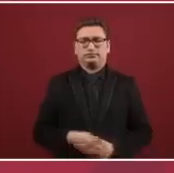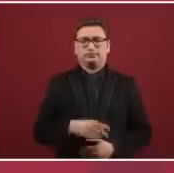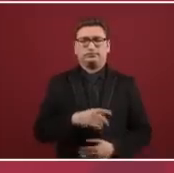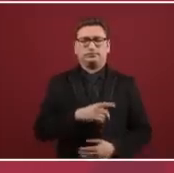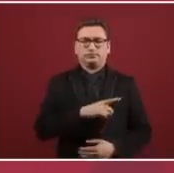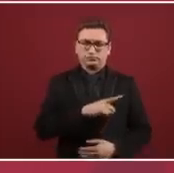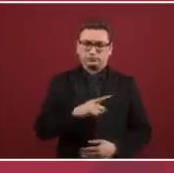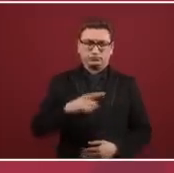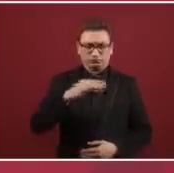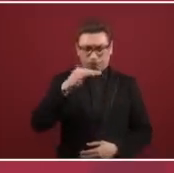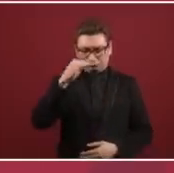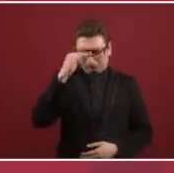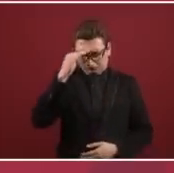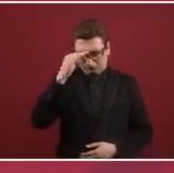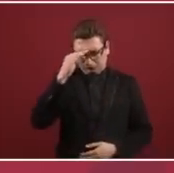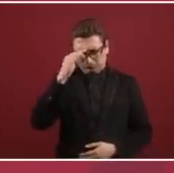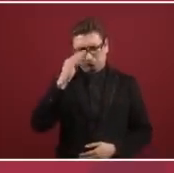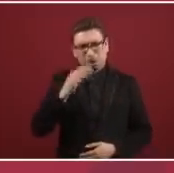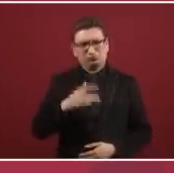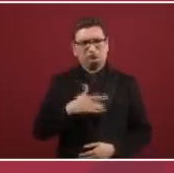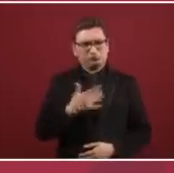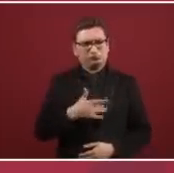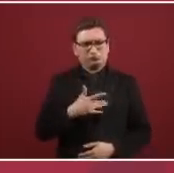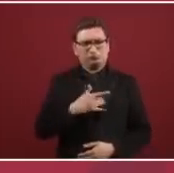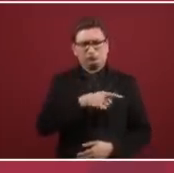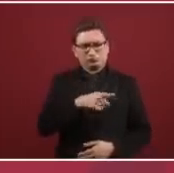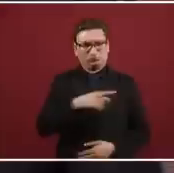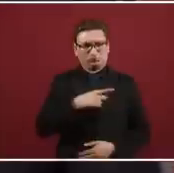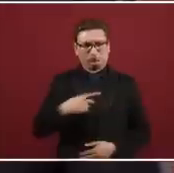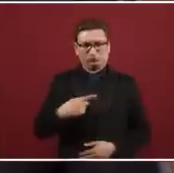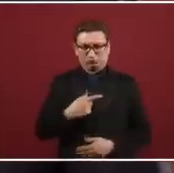considere que se deben de cobrar